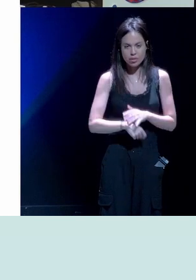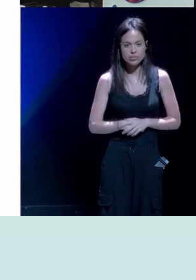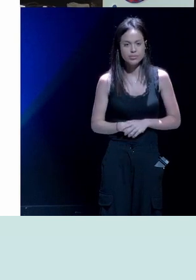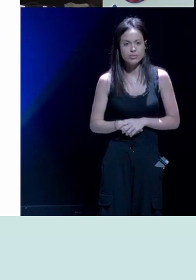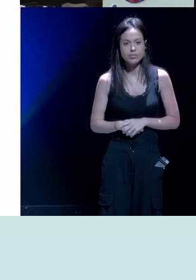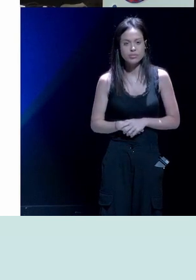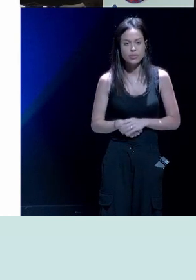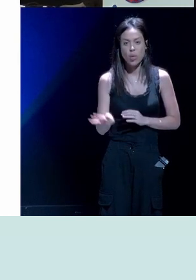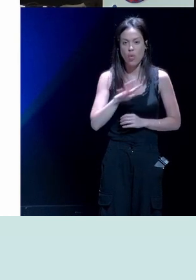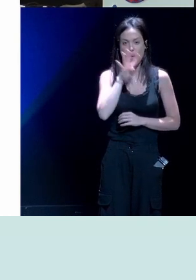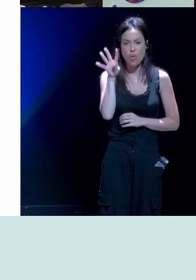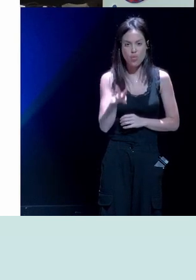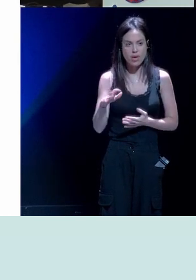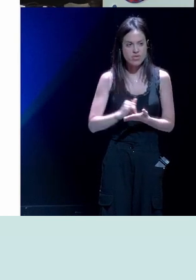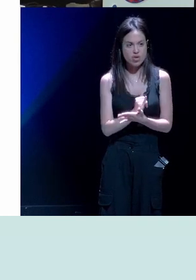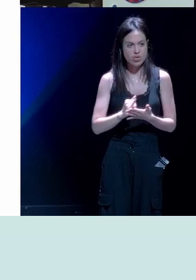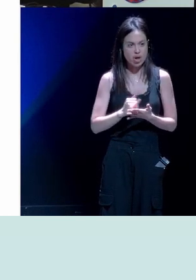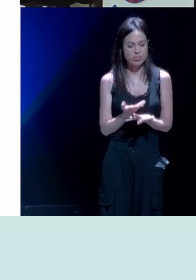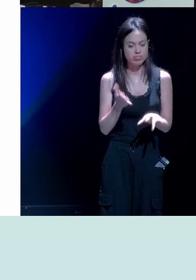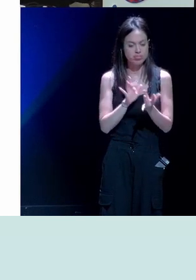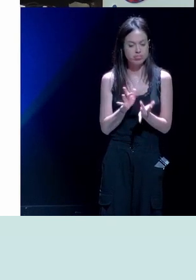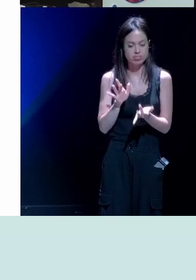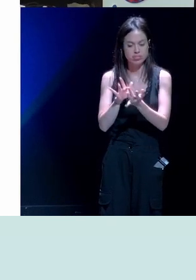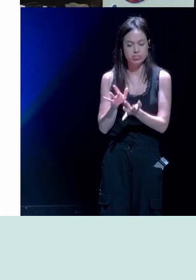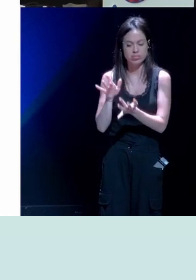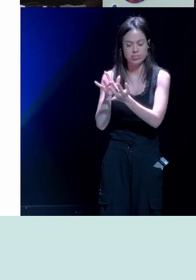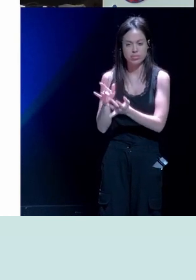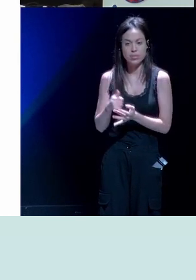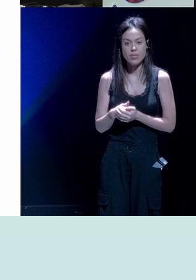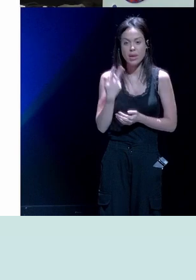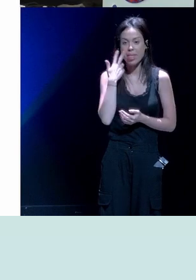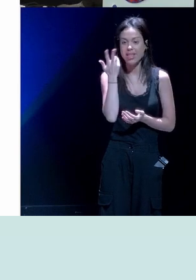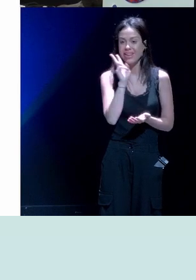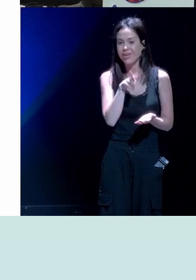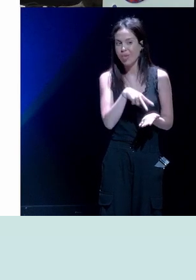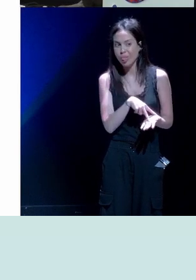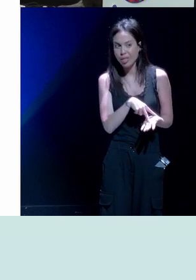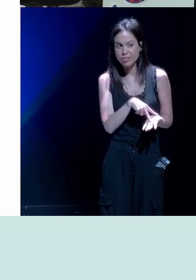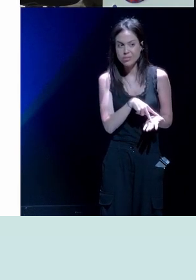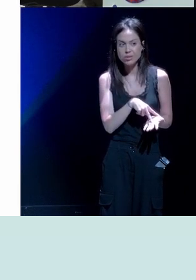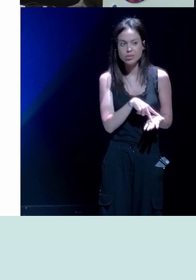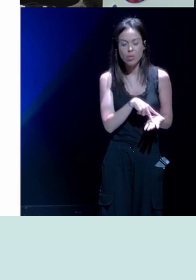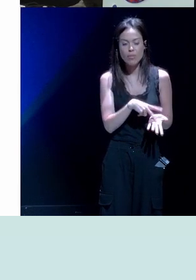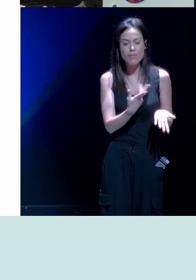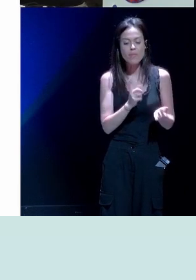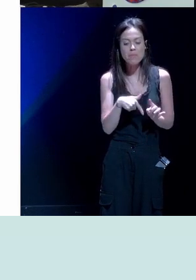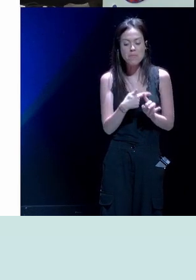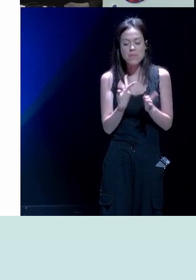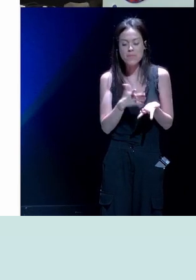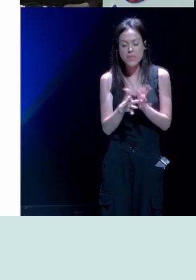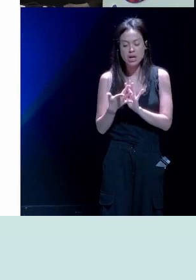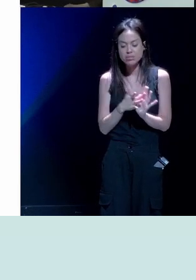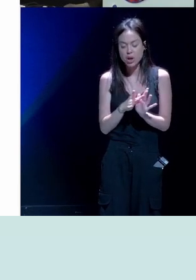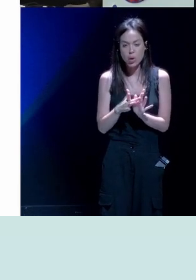de vínculo para ver cuál es la dimensión de la protección y la dimensión de reconocimiento que podemos observar en cada uno de estos